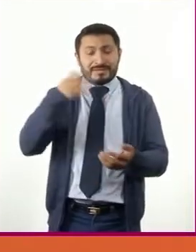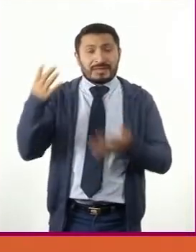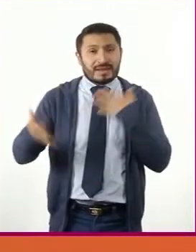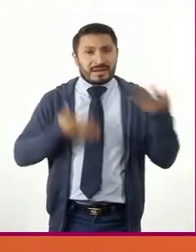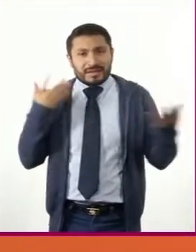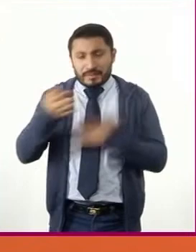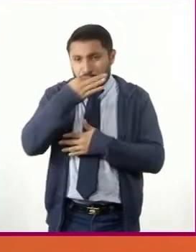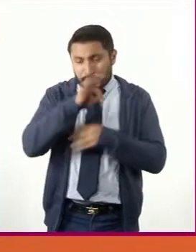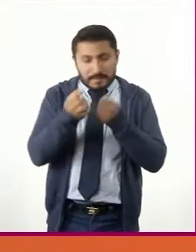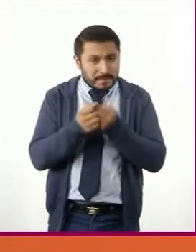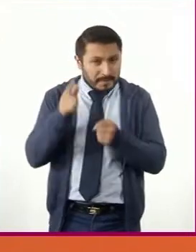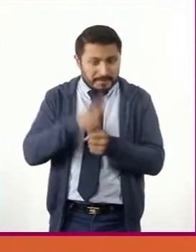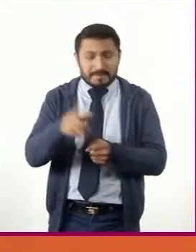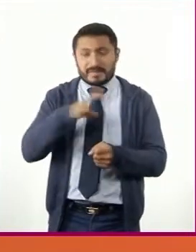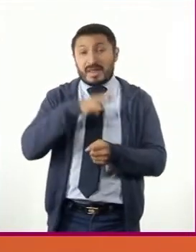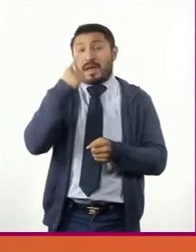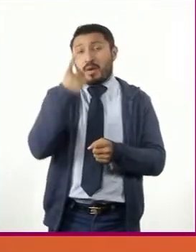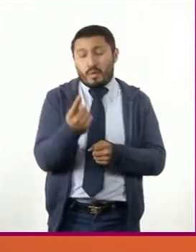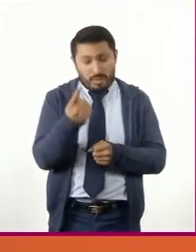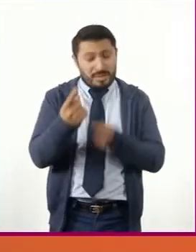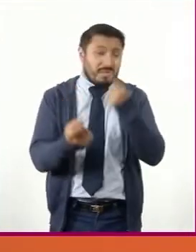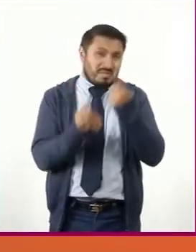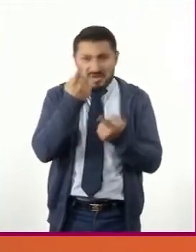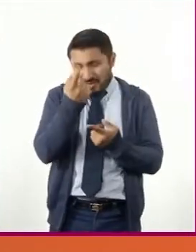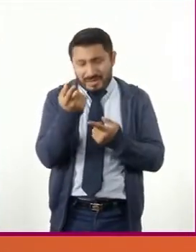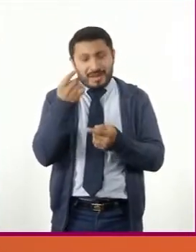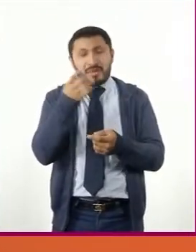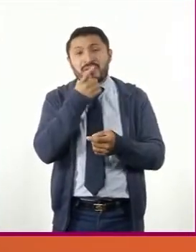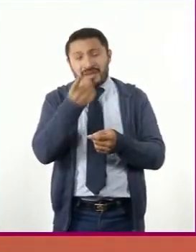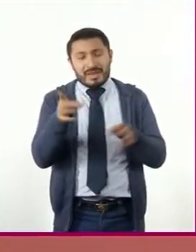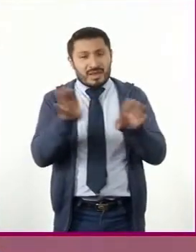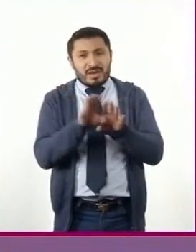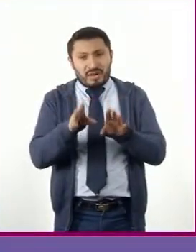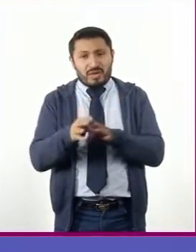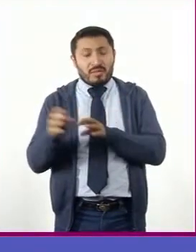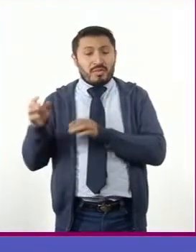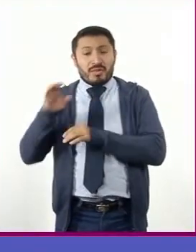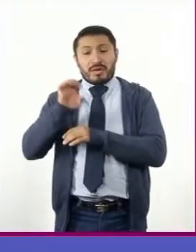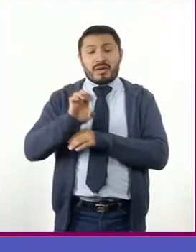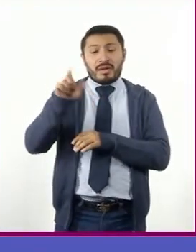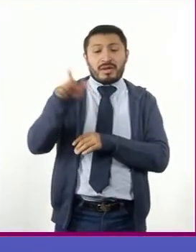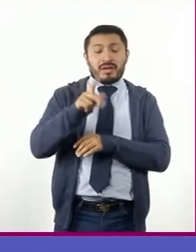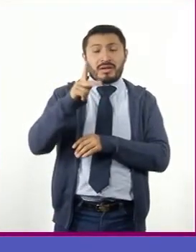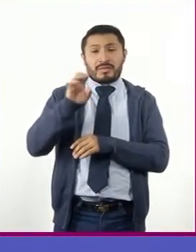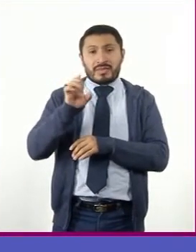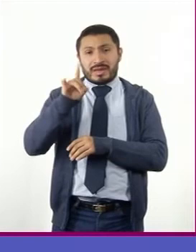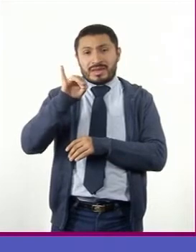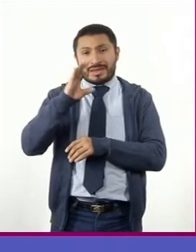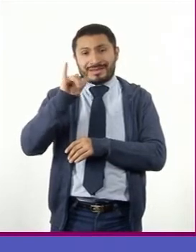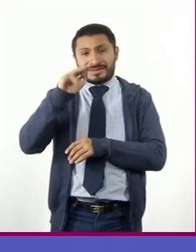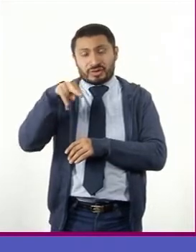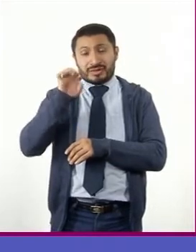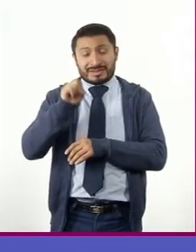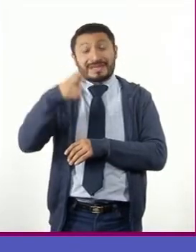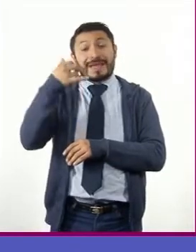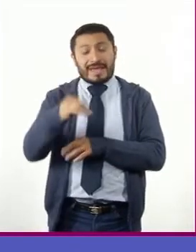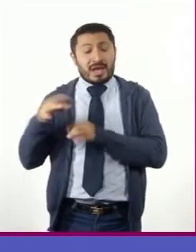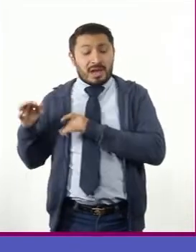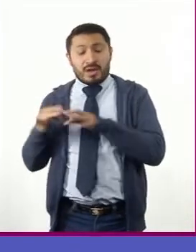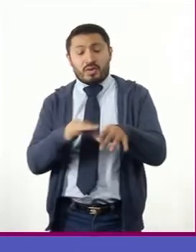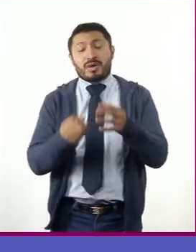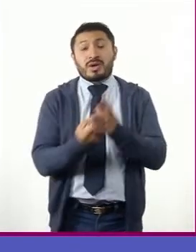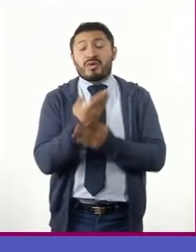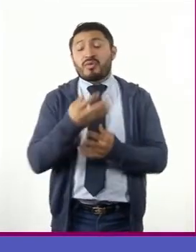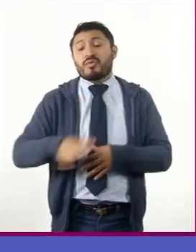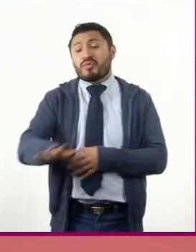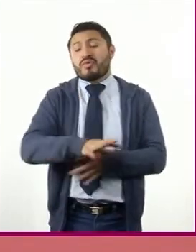sociales había unas a las que podemos consignar como expediciones y conquista de nuevas tierras. ¿Qué